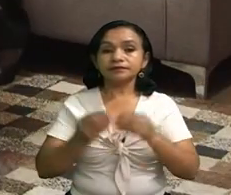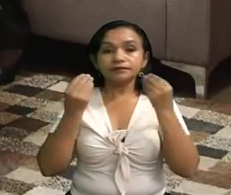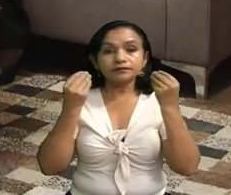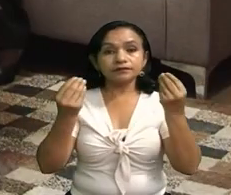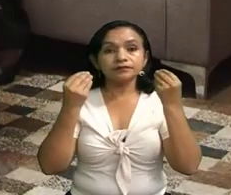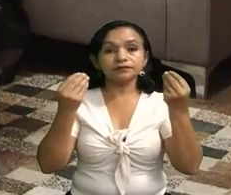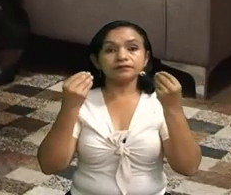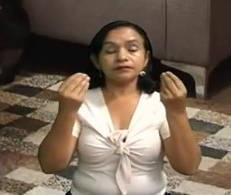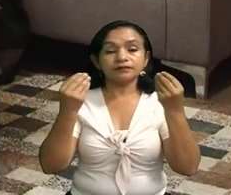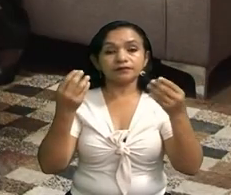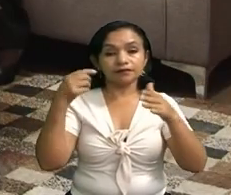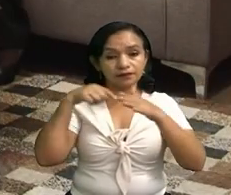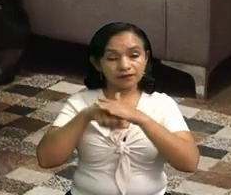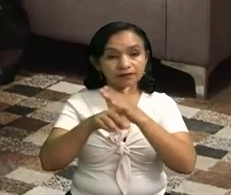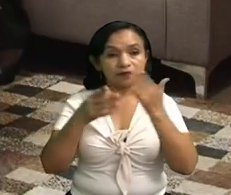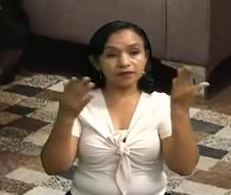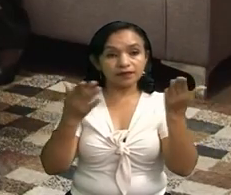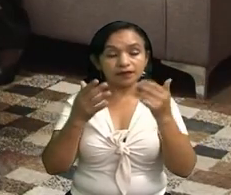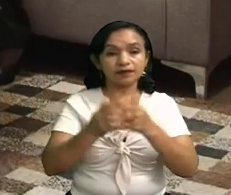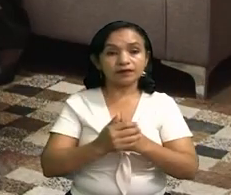muchos retos planteados